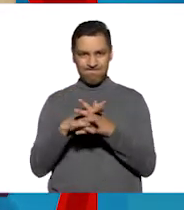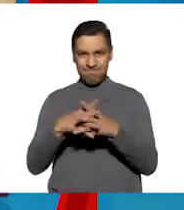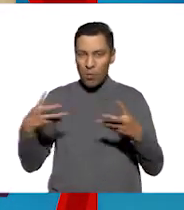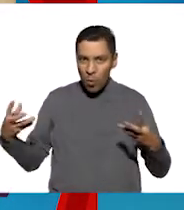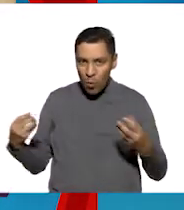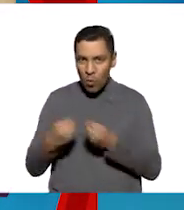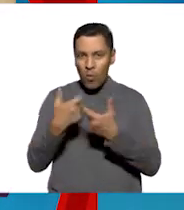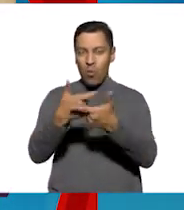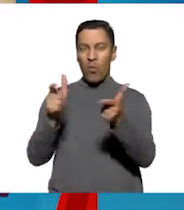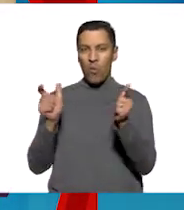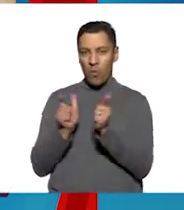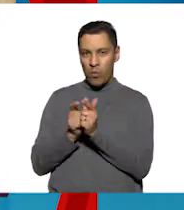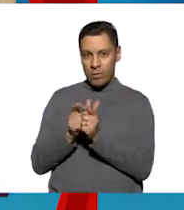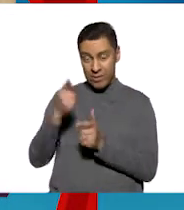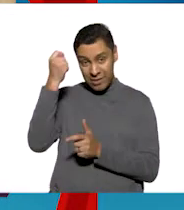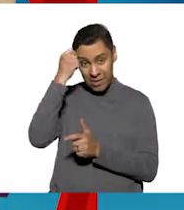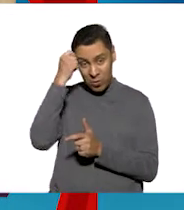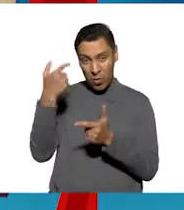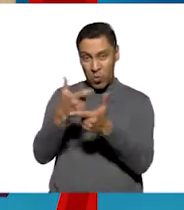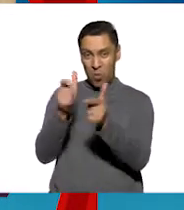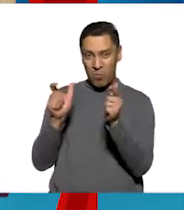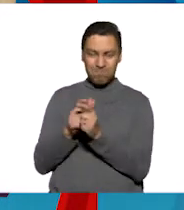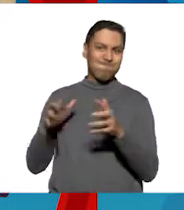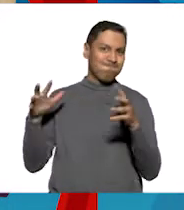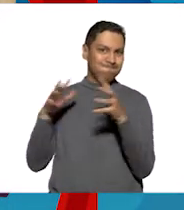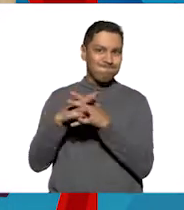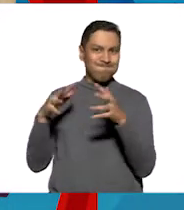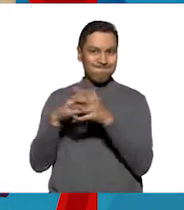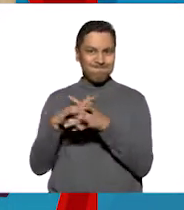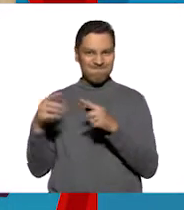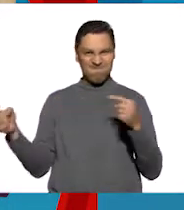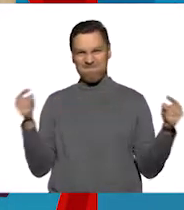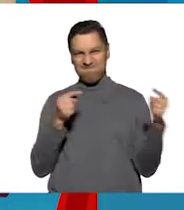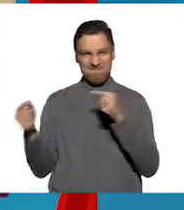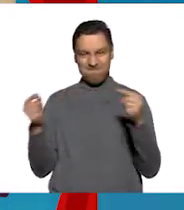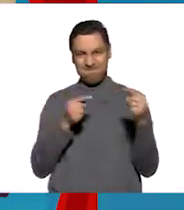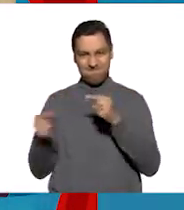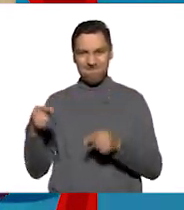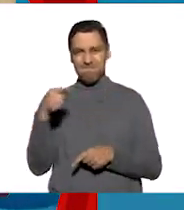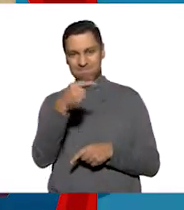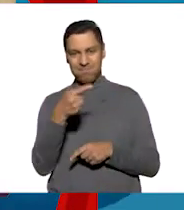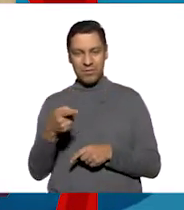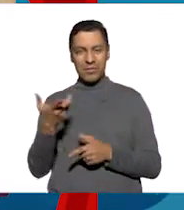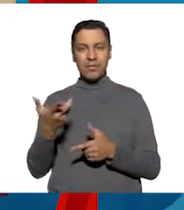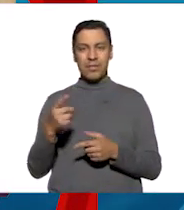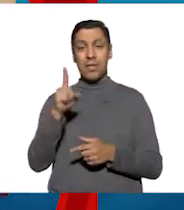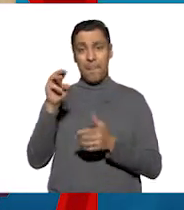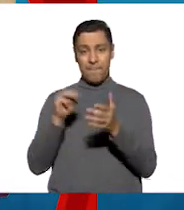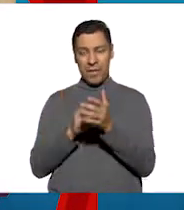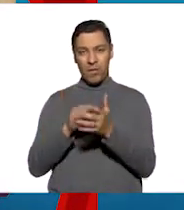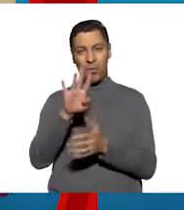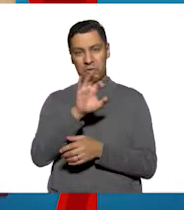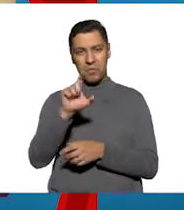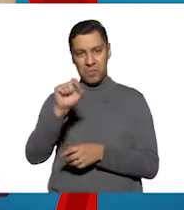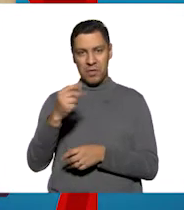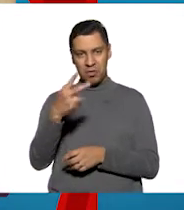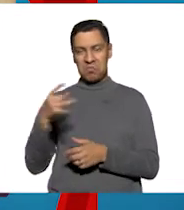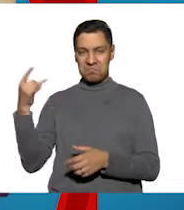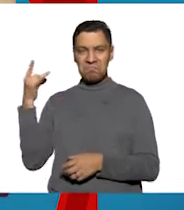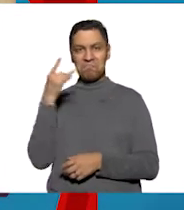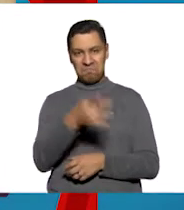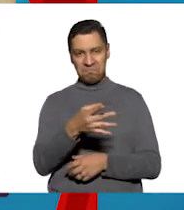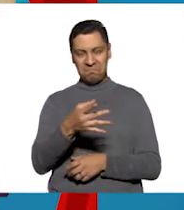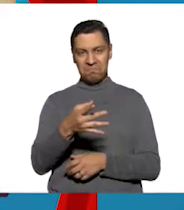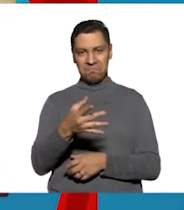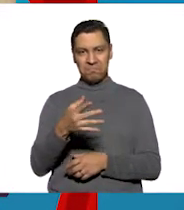los acolhuas de Texcoco, que estaban en guerra con Azcapotzalco. En 1428 vencieron, y